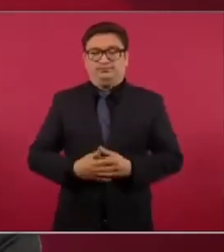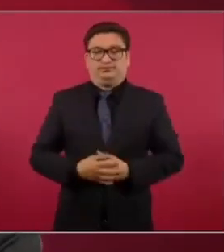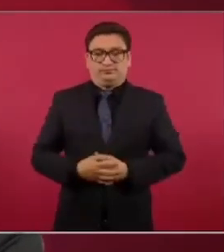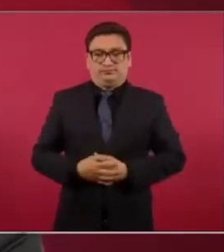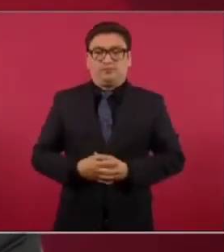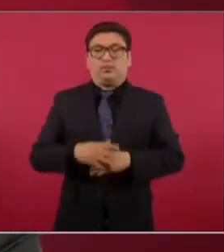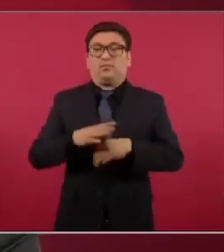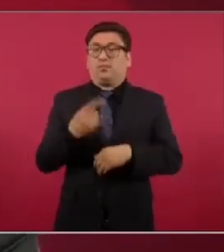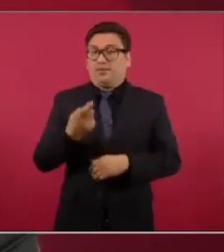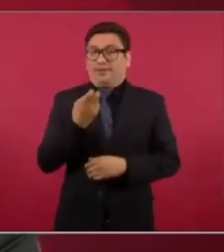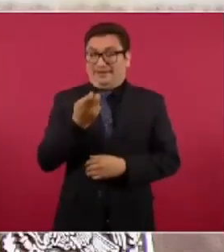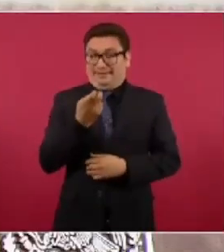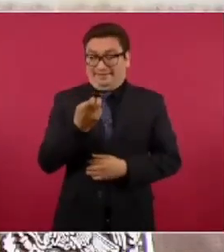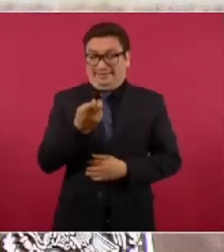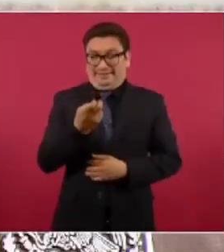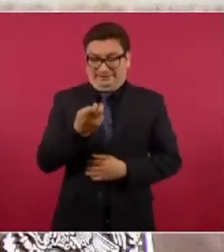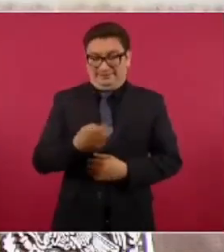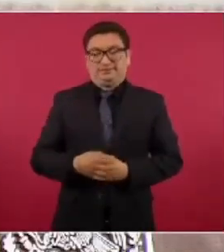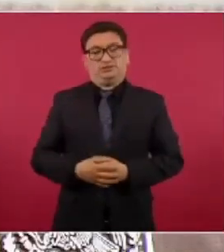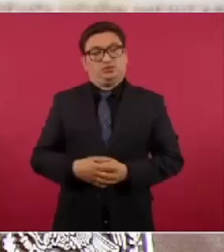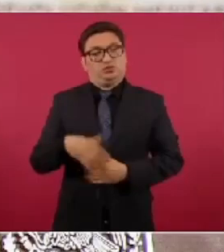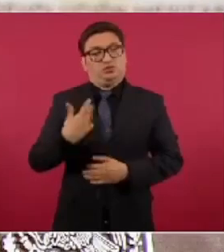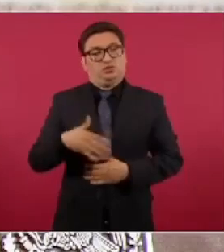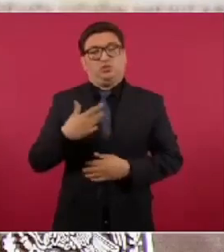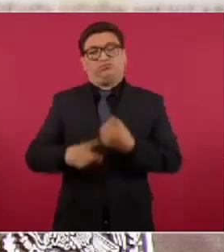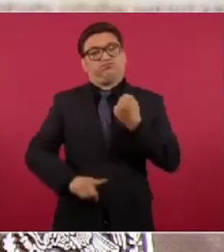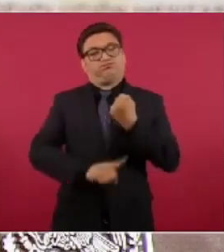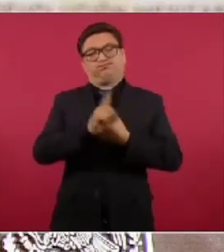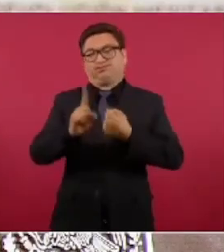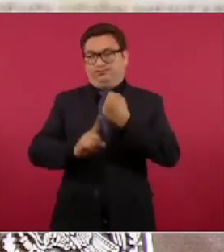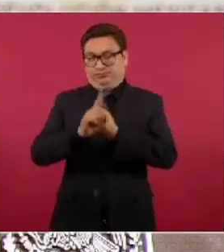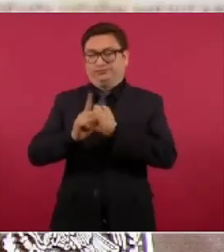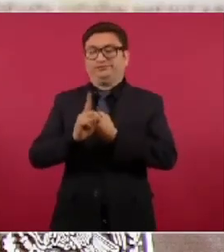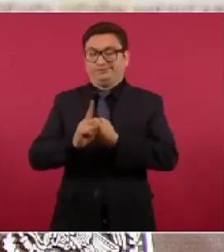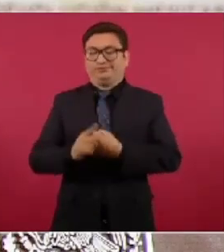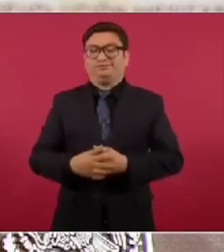porque ese es un problema de fondo